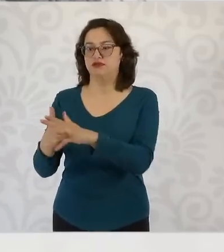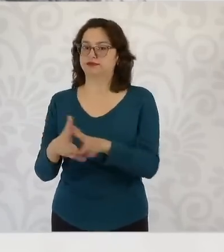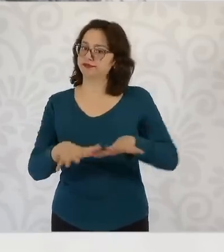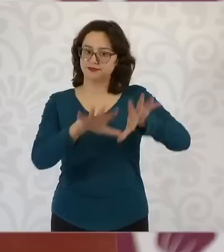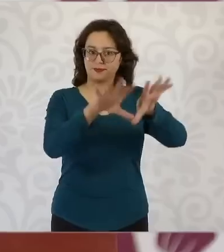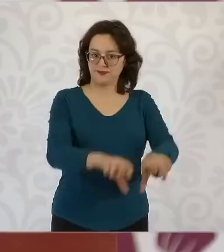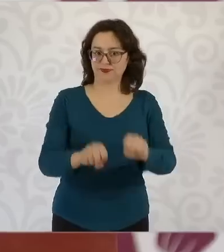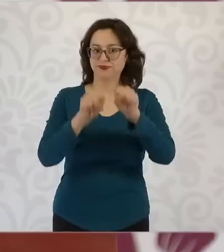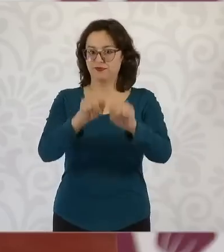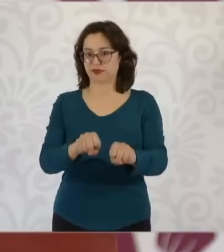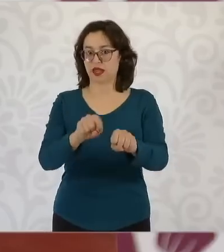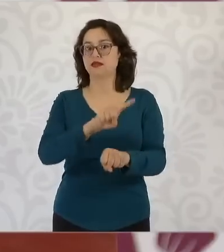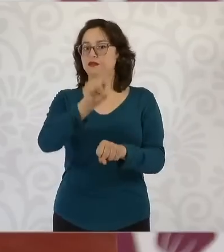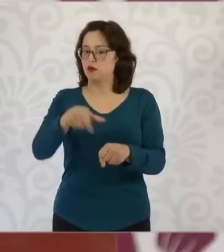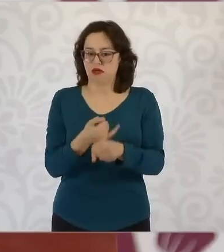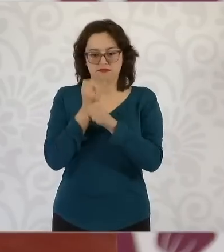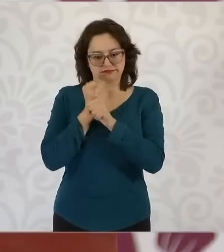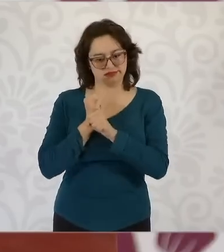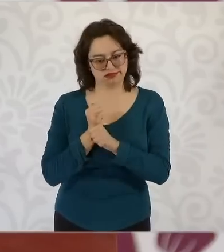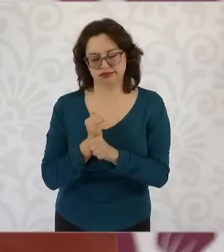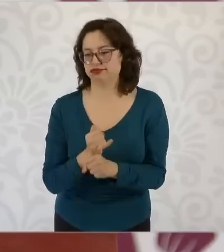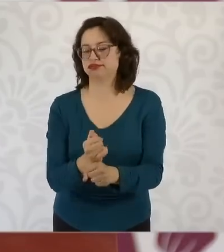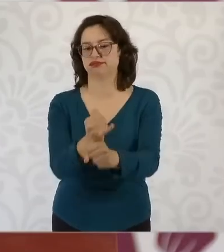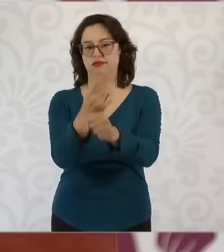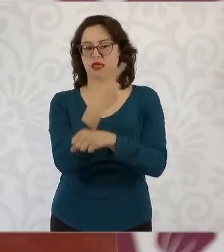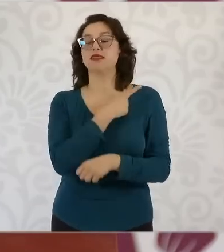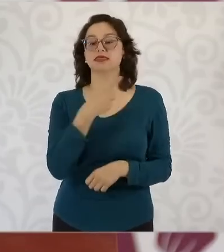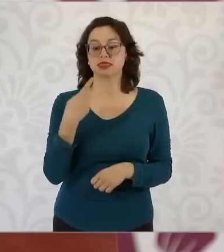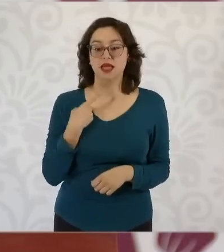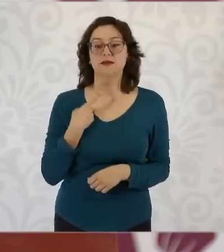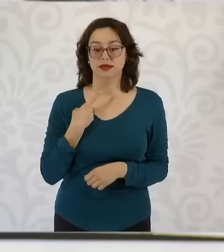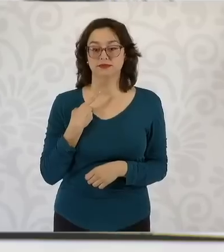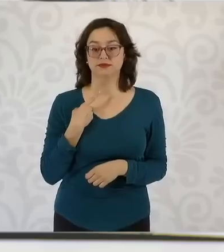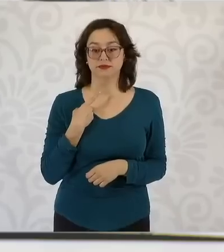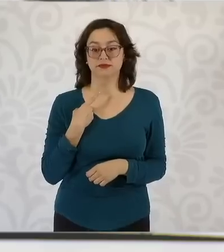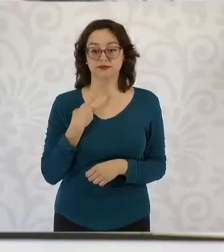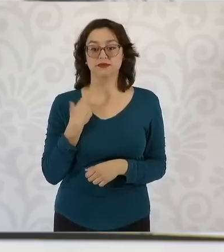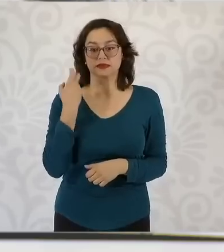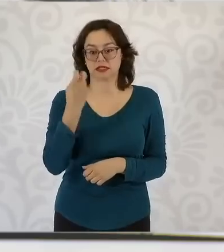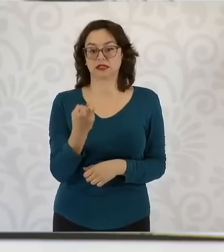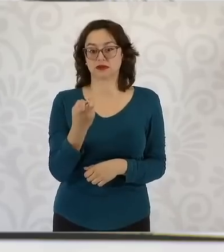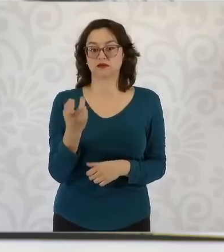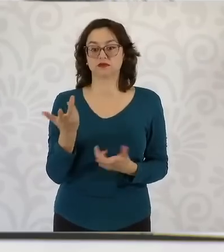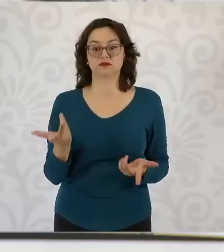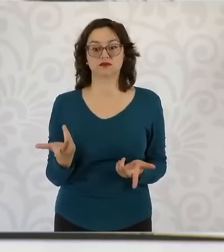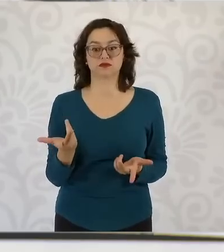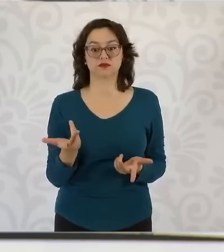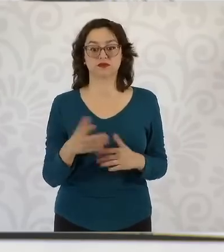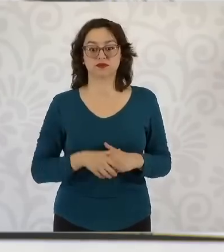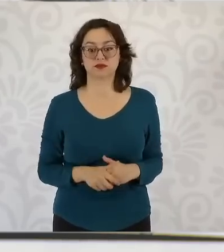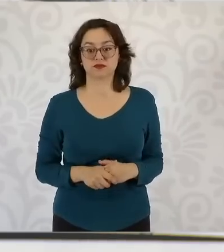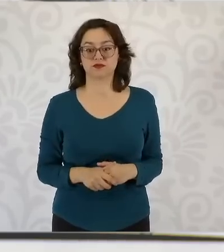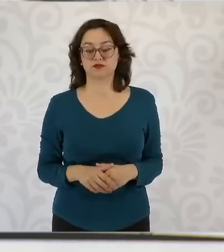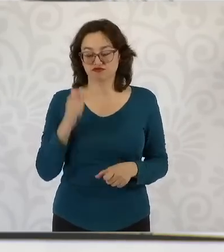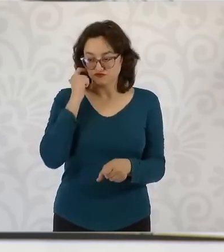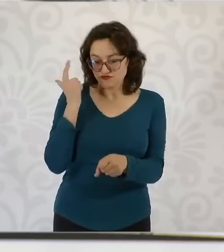Y a partir de ahí, pues toda la investigación de la causa de este trágico suceso. Y ahí